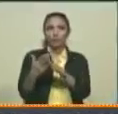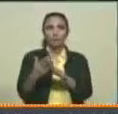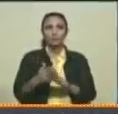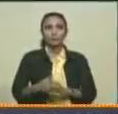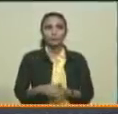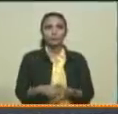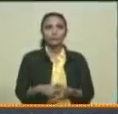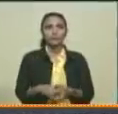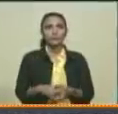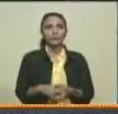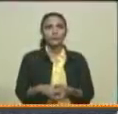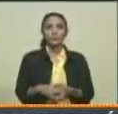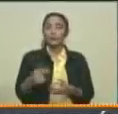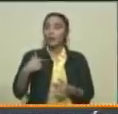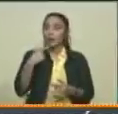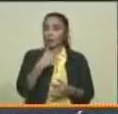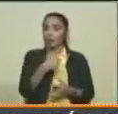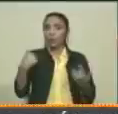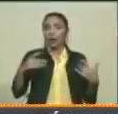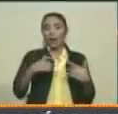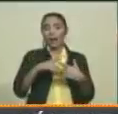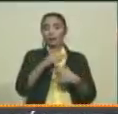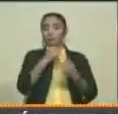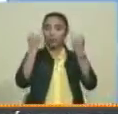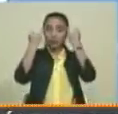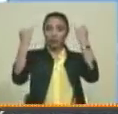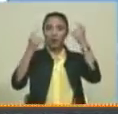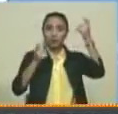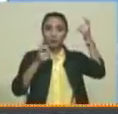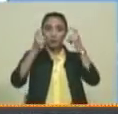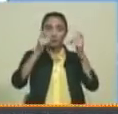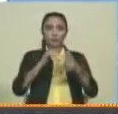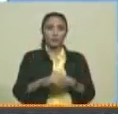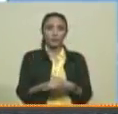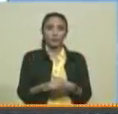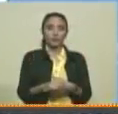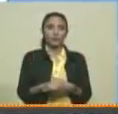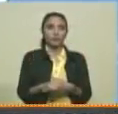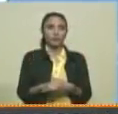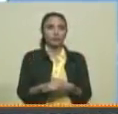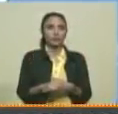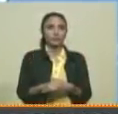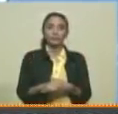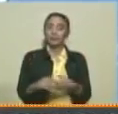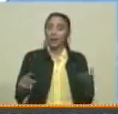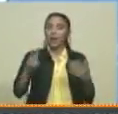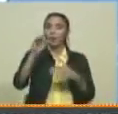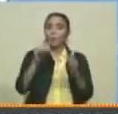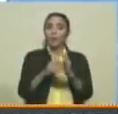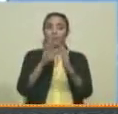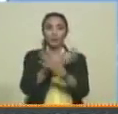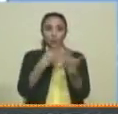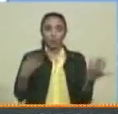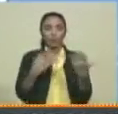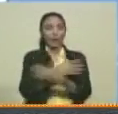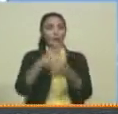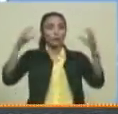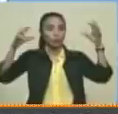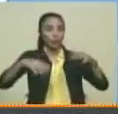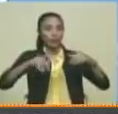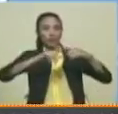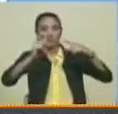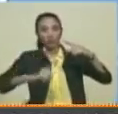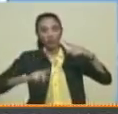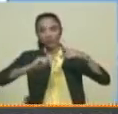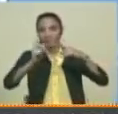digo, las metas de Chávez son sagradas. Y 2019, cuando amanezca, llueva,